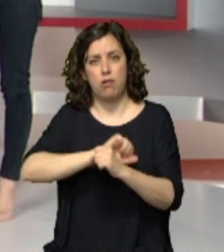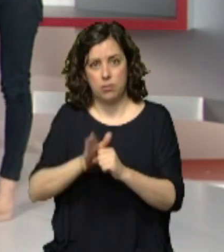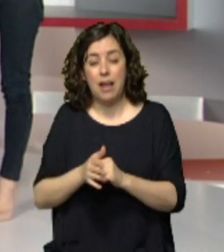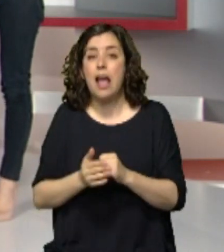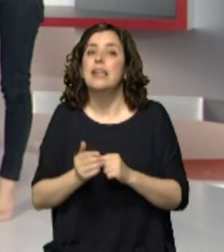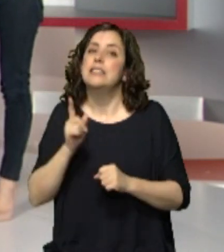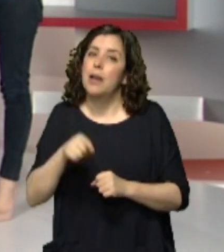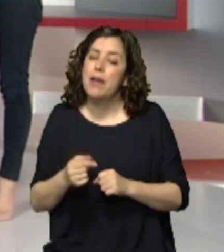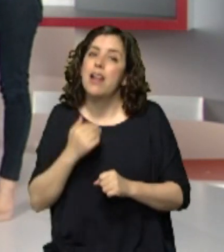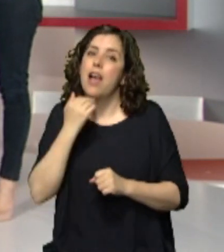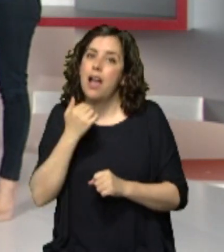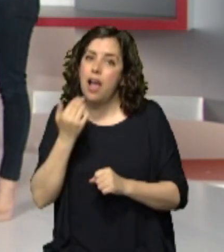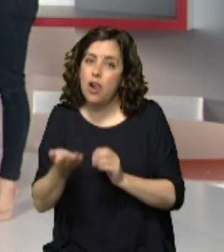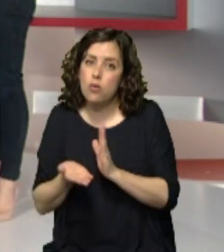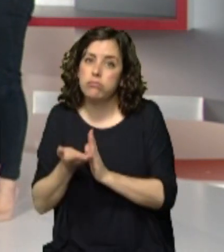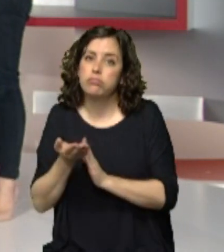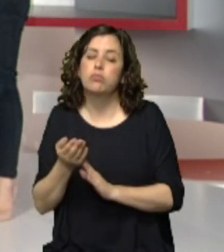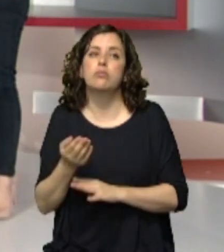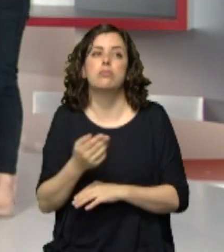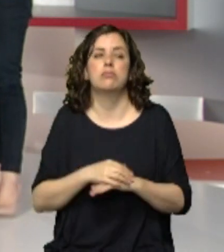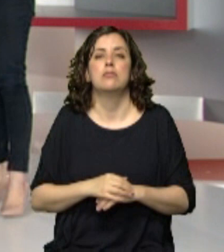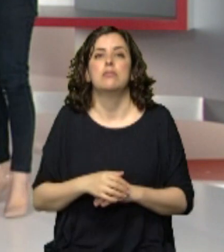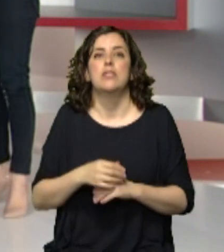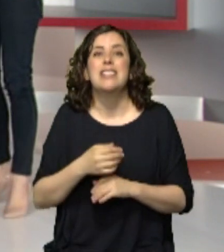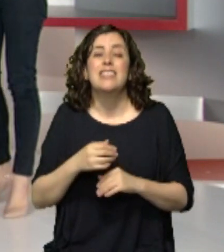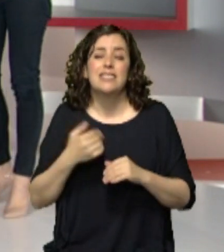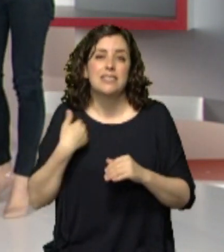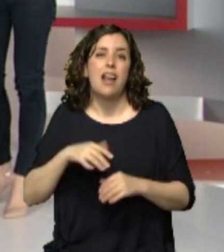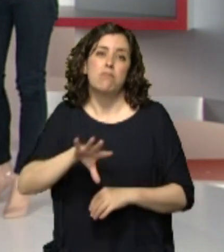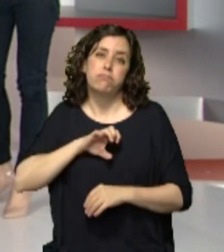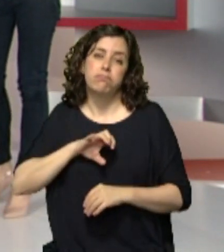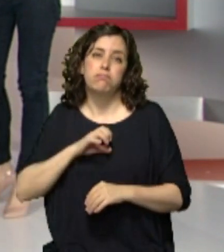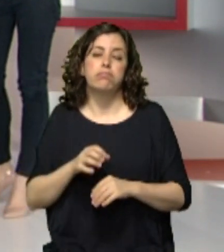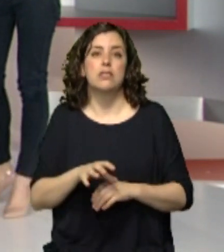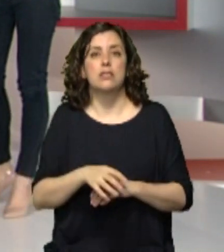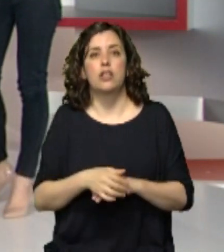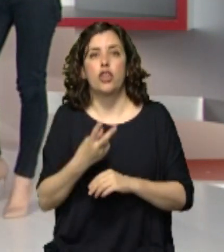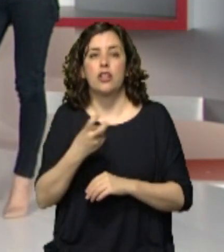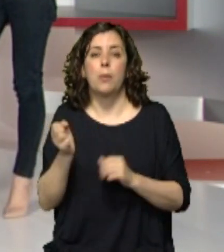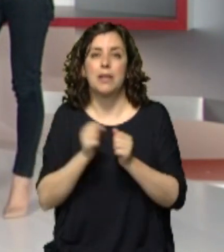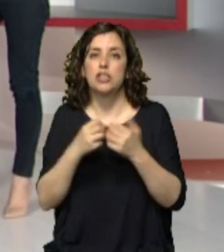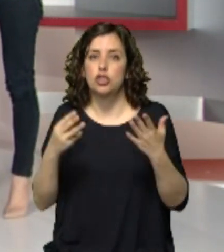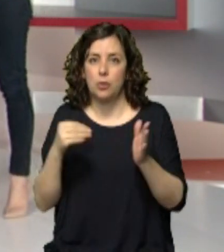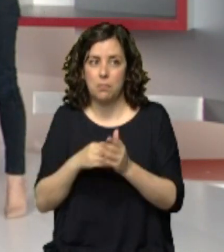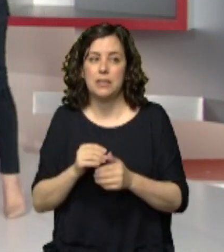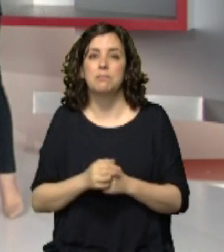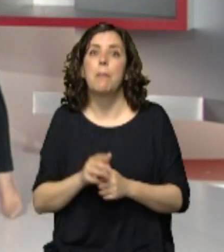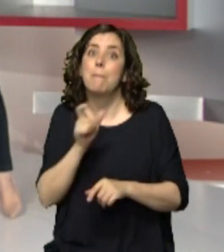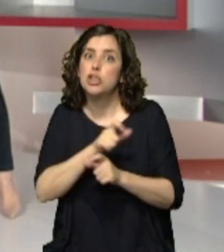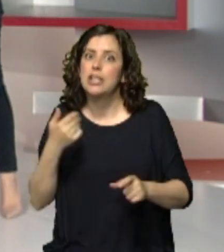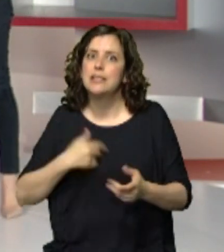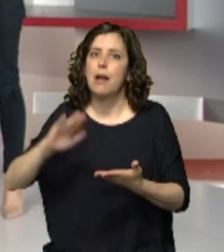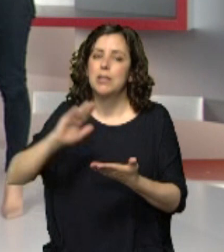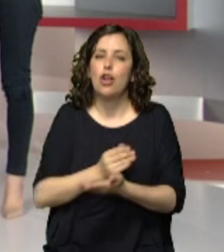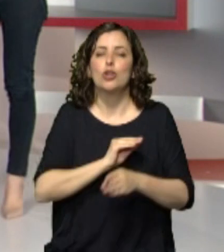de 400, ya hay más de 228.000. Y los que ya han superado la enfermedad, que siempre son buenas noticias, cerca